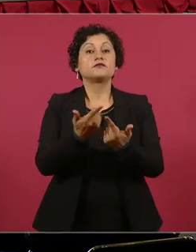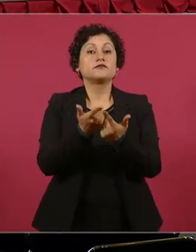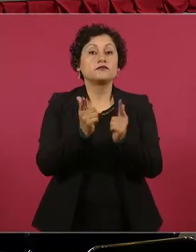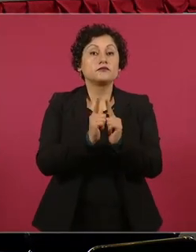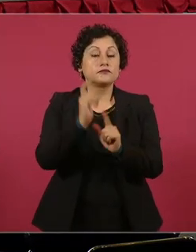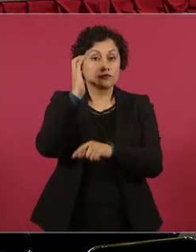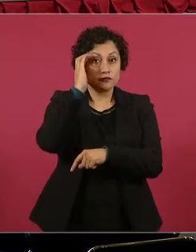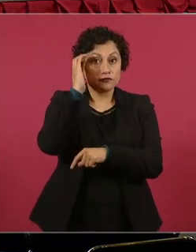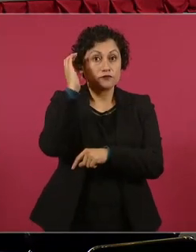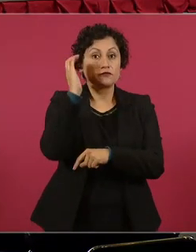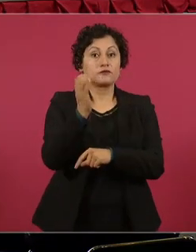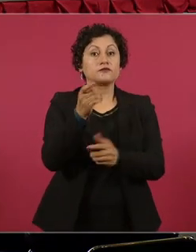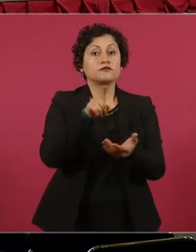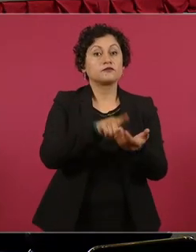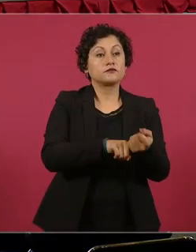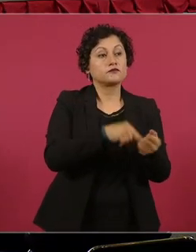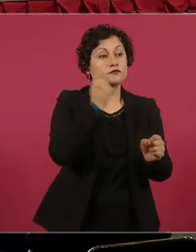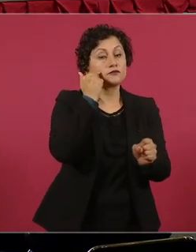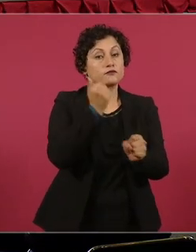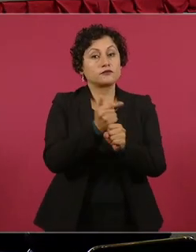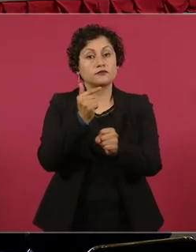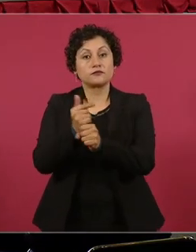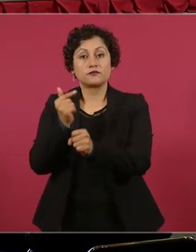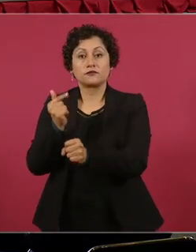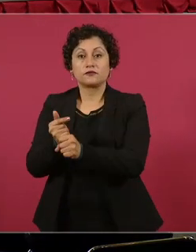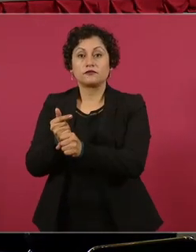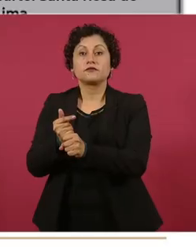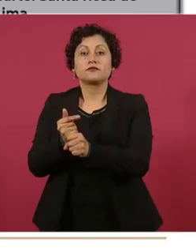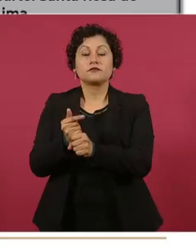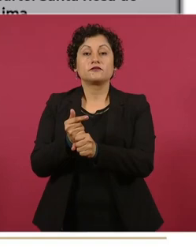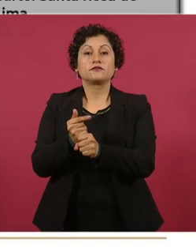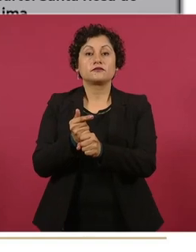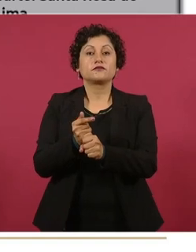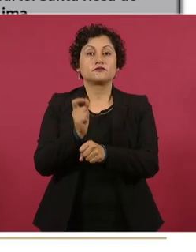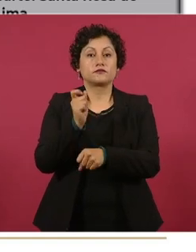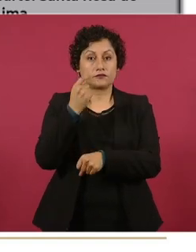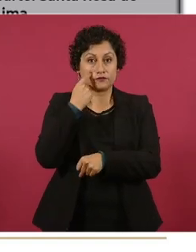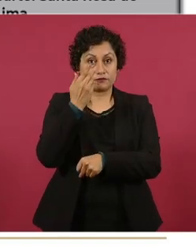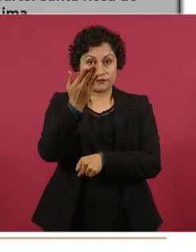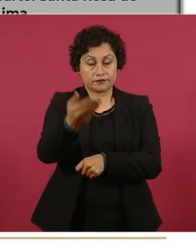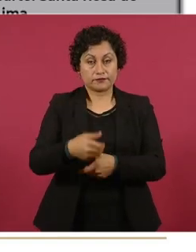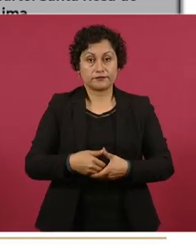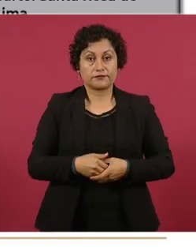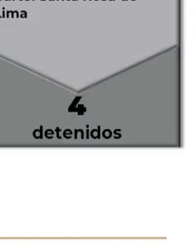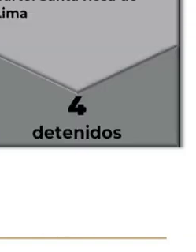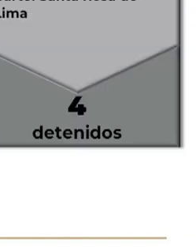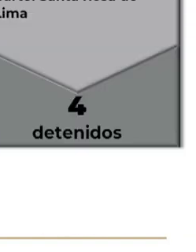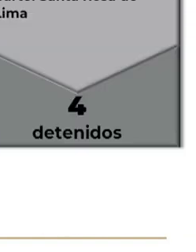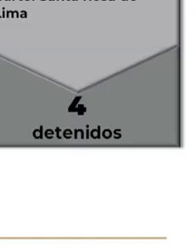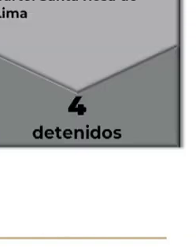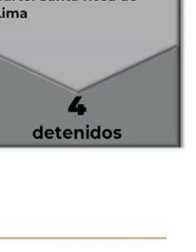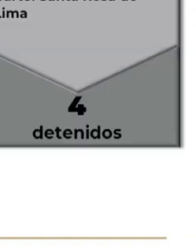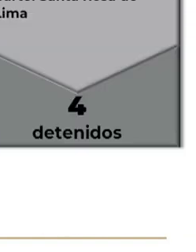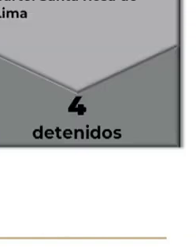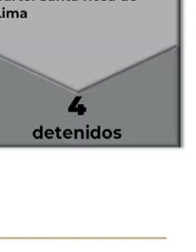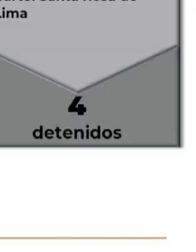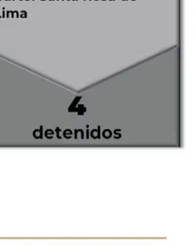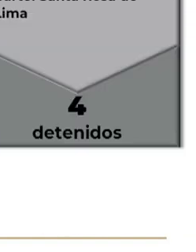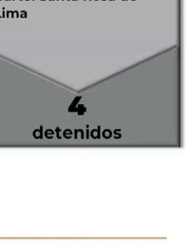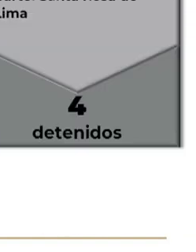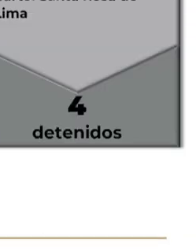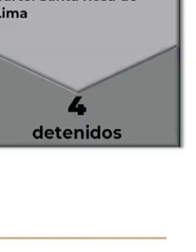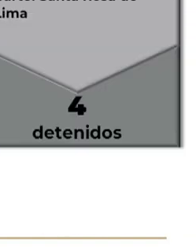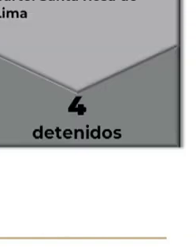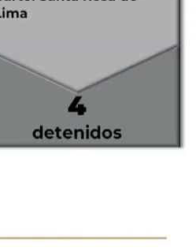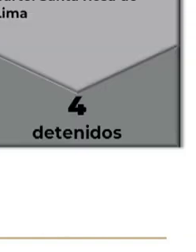el periodo se localizaron, se afectaron a dos grupos delictivos, el cartel del Pacífico y el cartel de Santa Rosa de Lima,